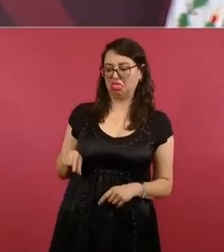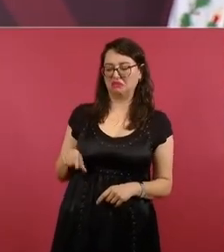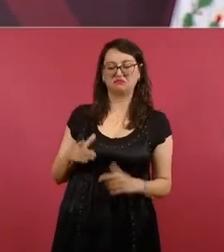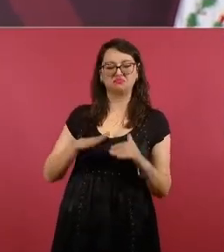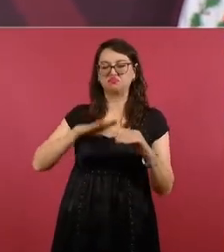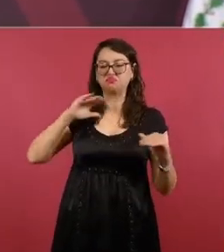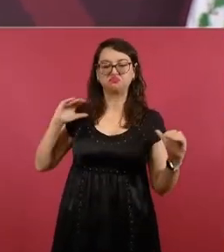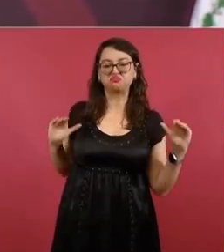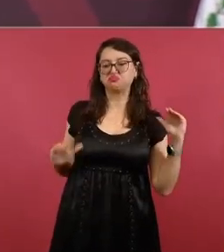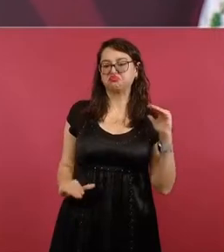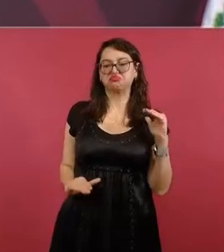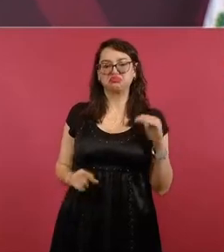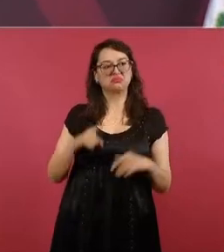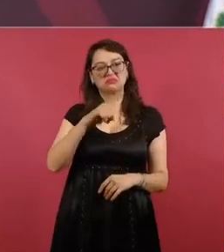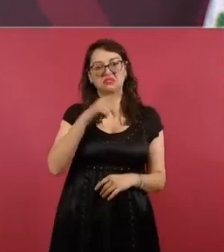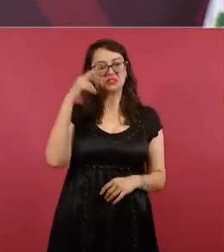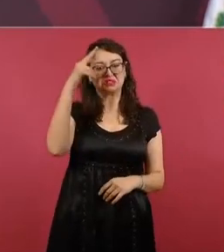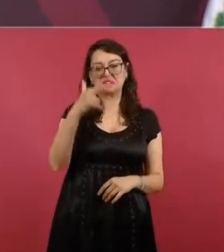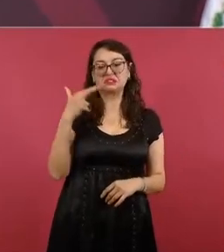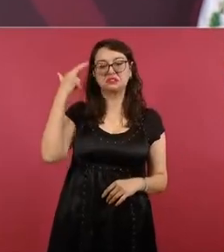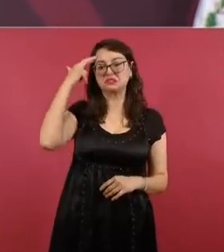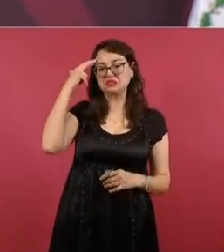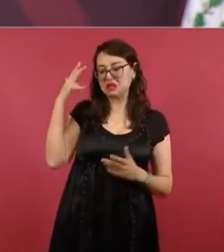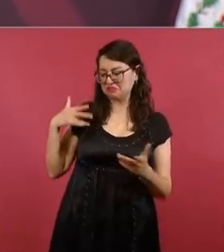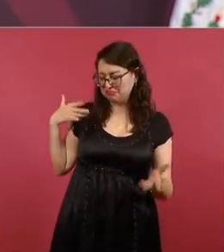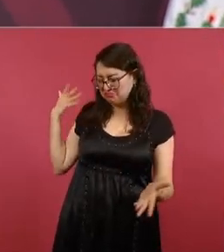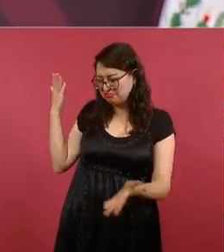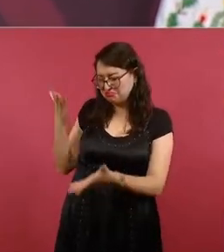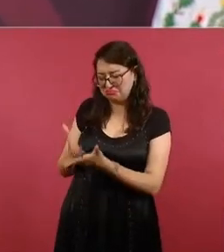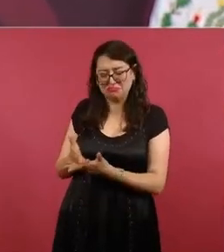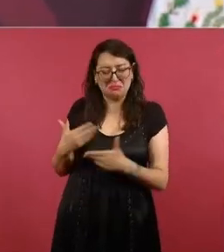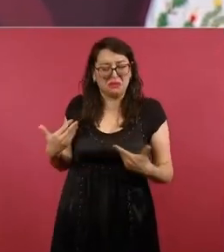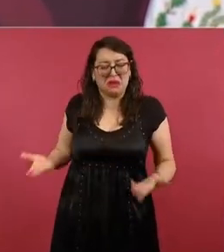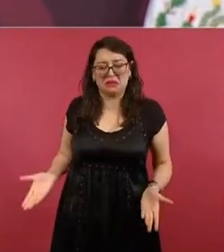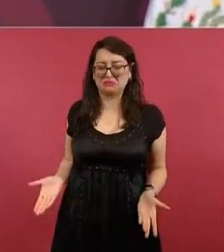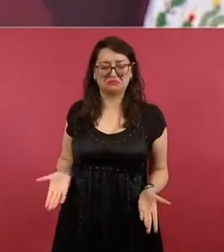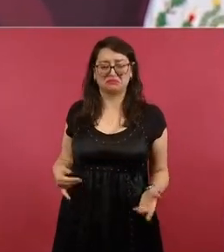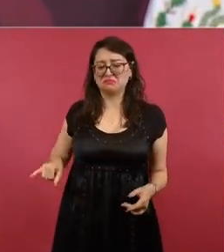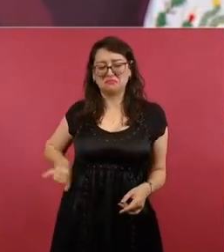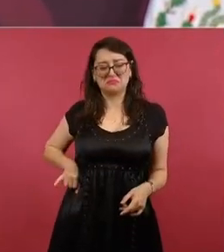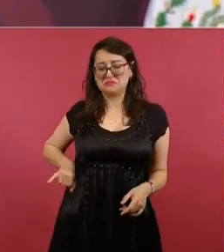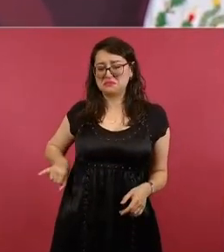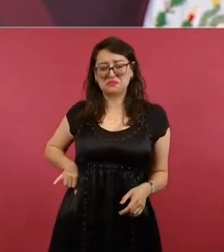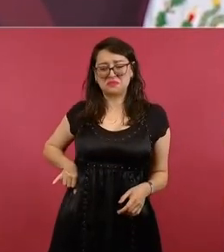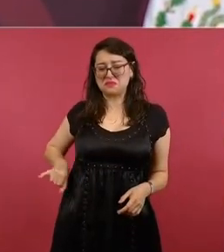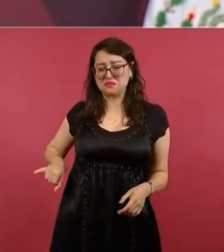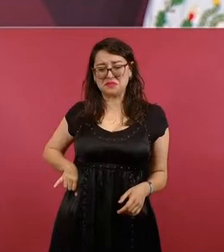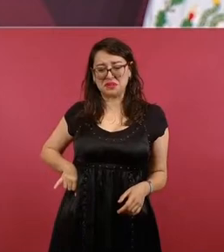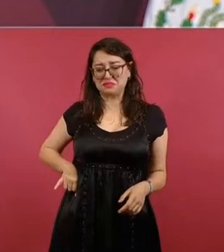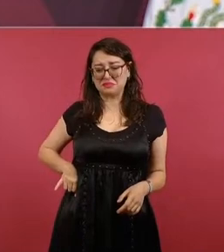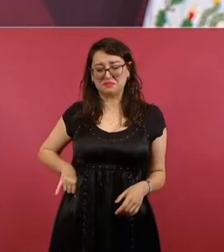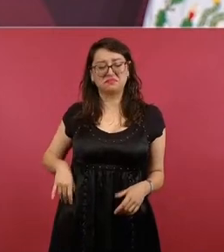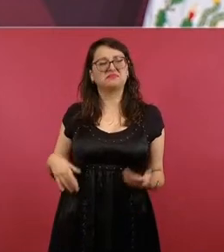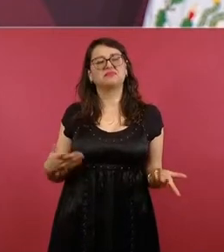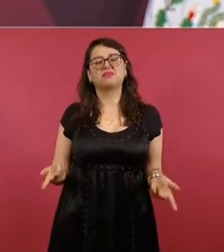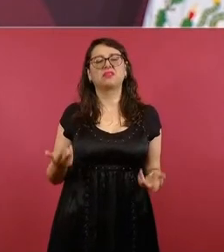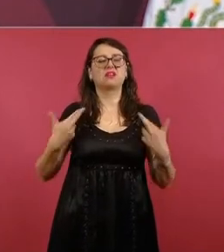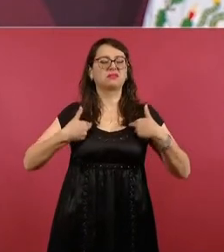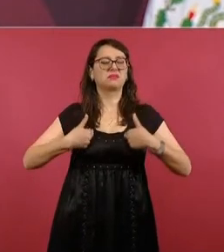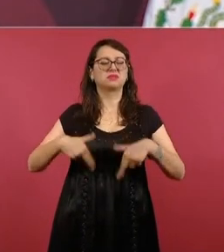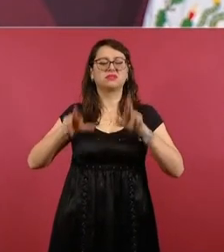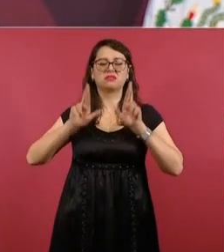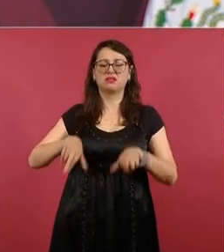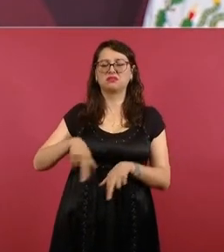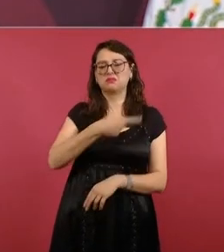y que no le importaba a la metrópoli mucho lo que aquí pasaba. Mandaban a los